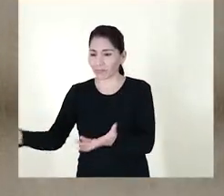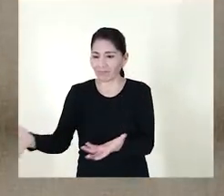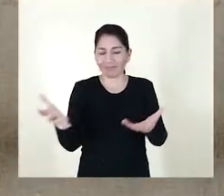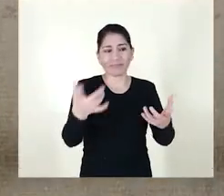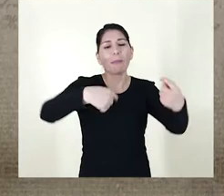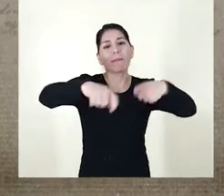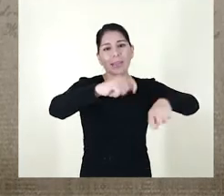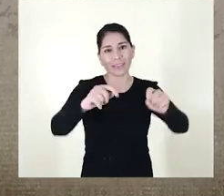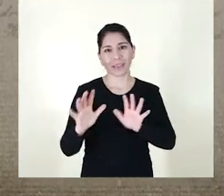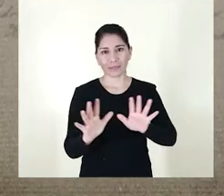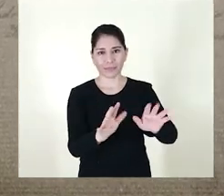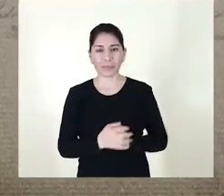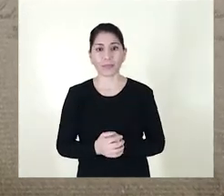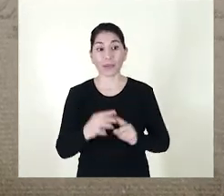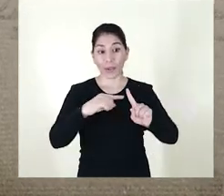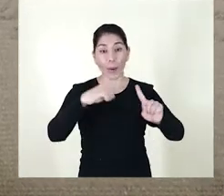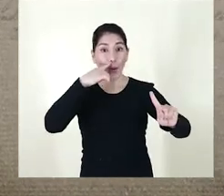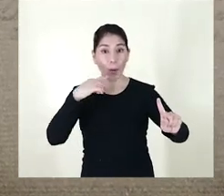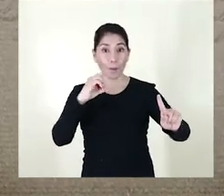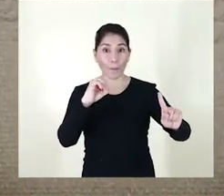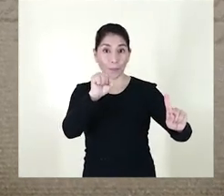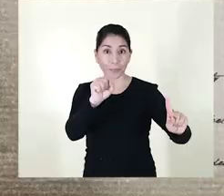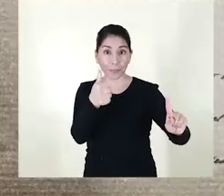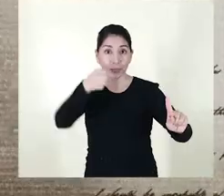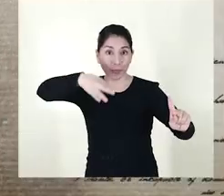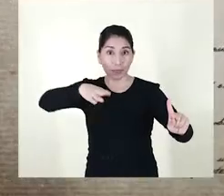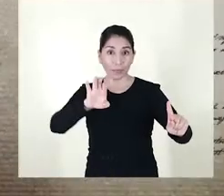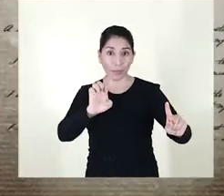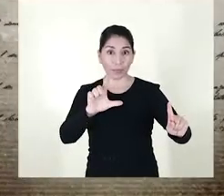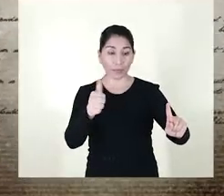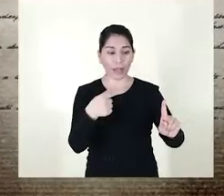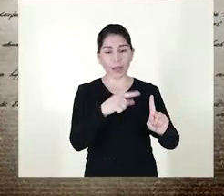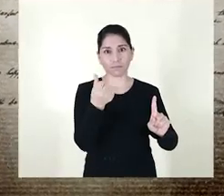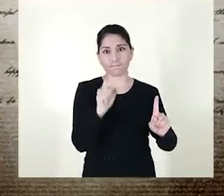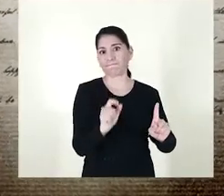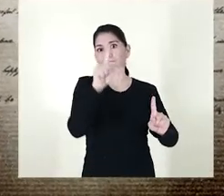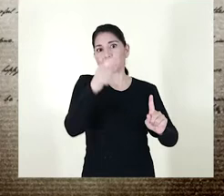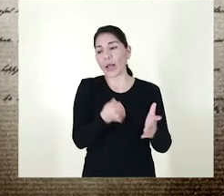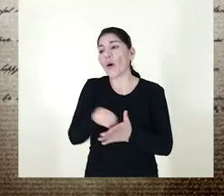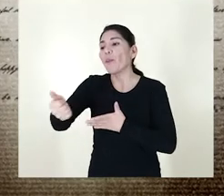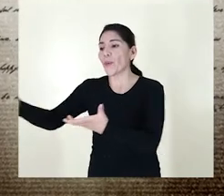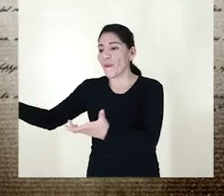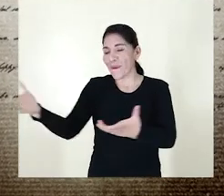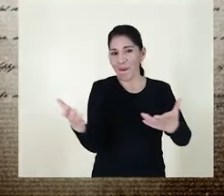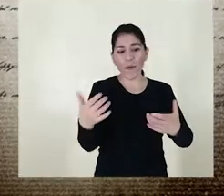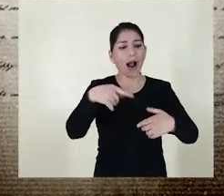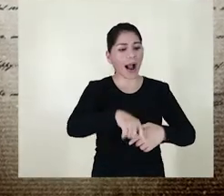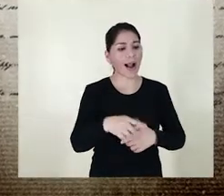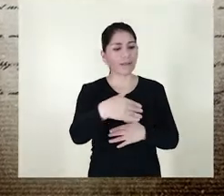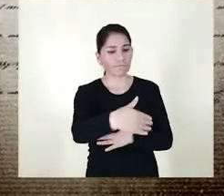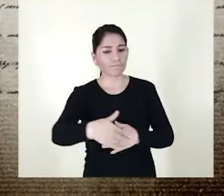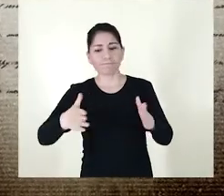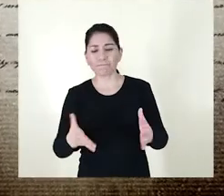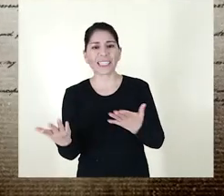vender ese rincón alejado de su propiedad. Martín de Ozambela, rico comerciante vasco, compró el terreno, lo adaptó y